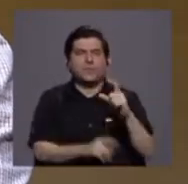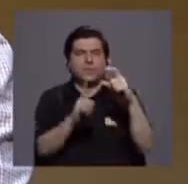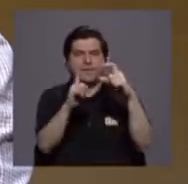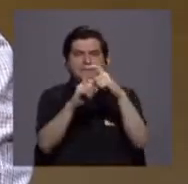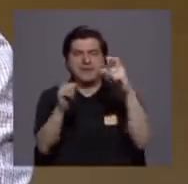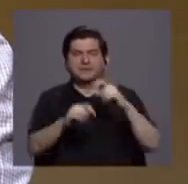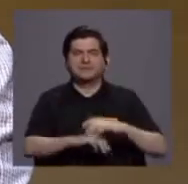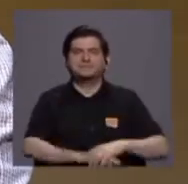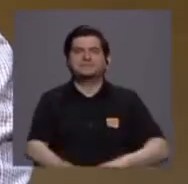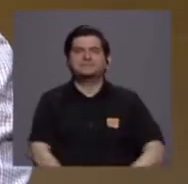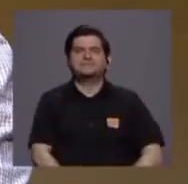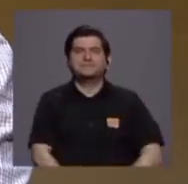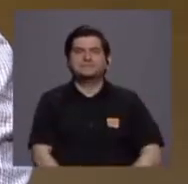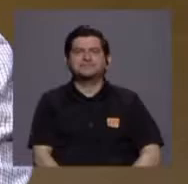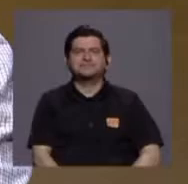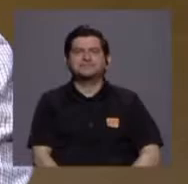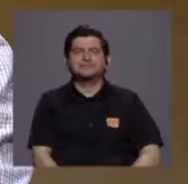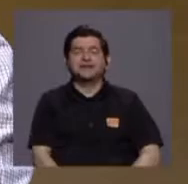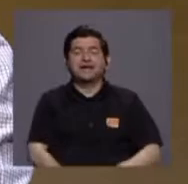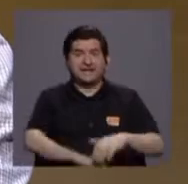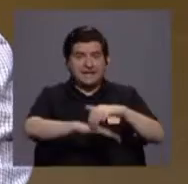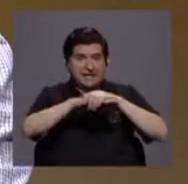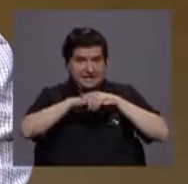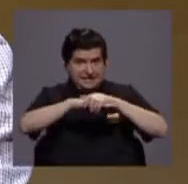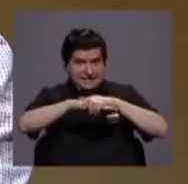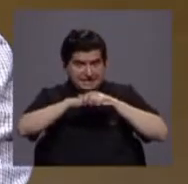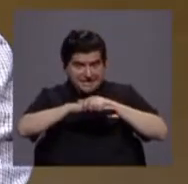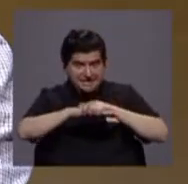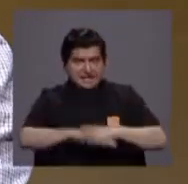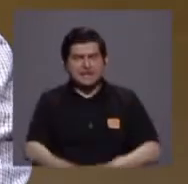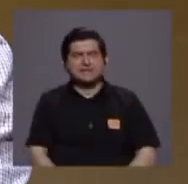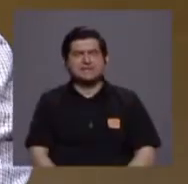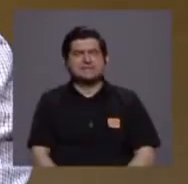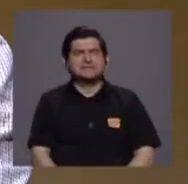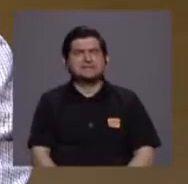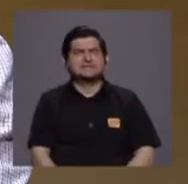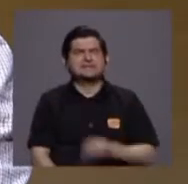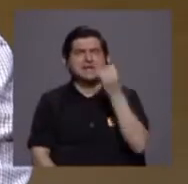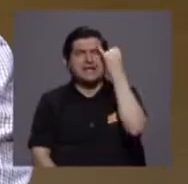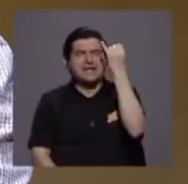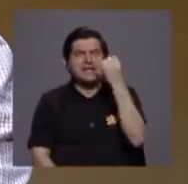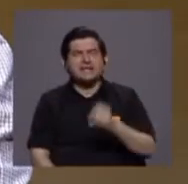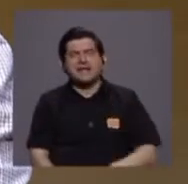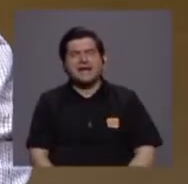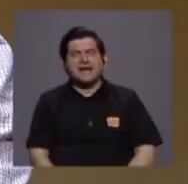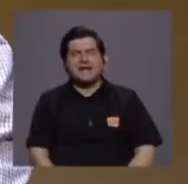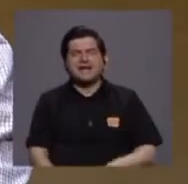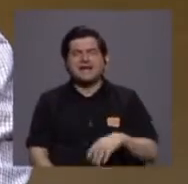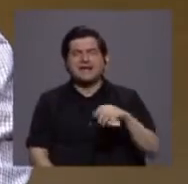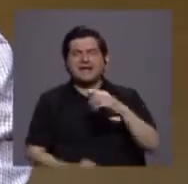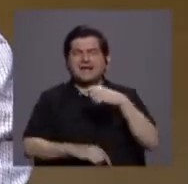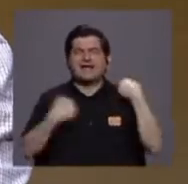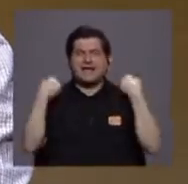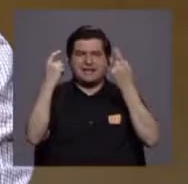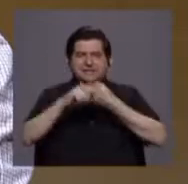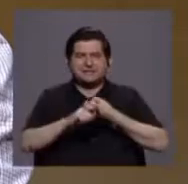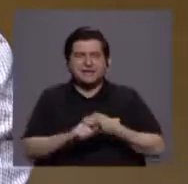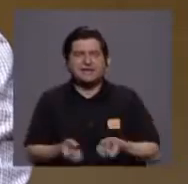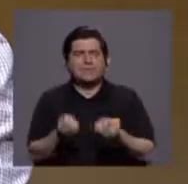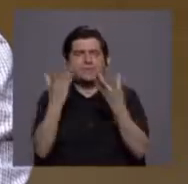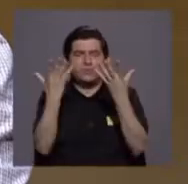palabra que en inglés expresa un sentido que en español requiere varias, que es the